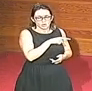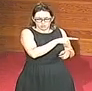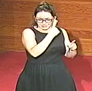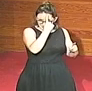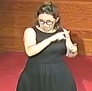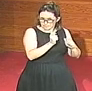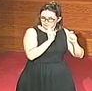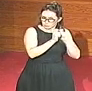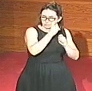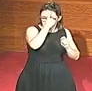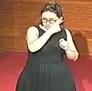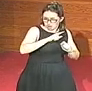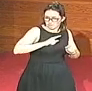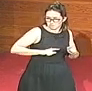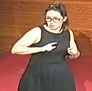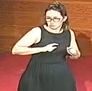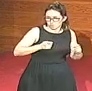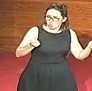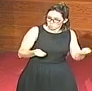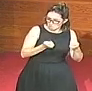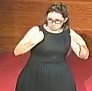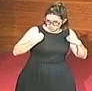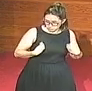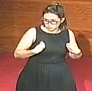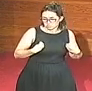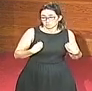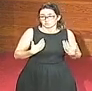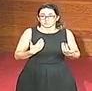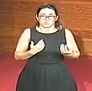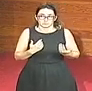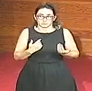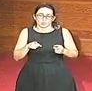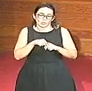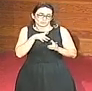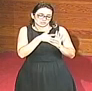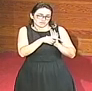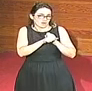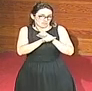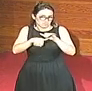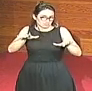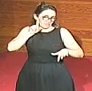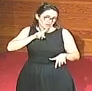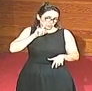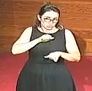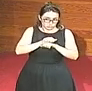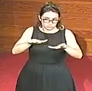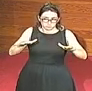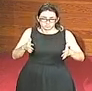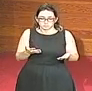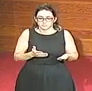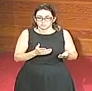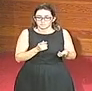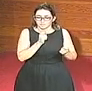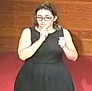antemano. De alguna manera, eso fue difamación, evidentemente. Ninguno de los medios